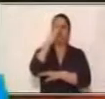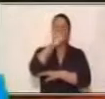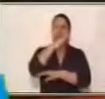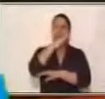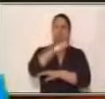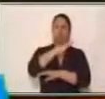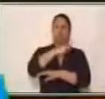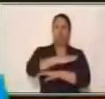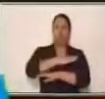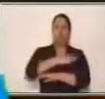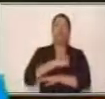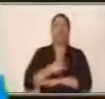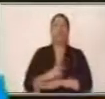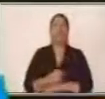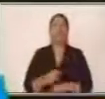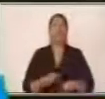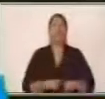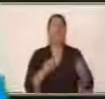aberturas?